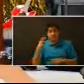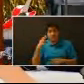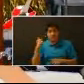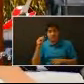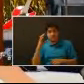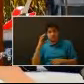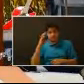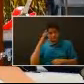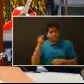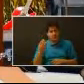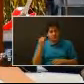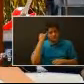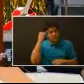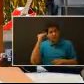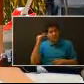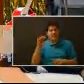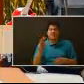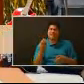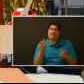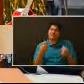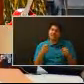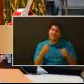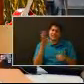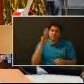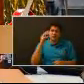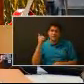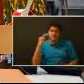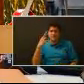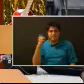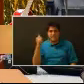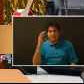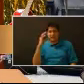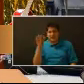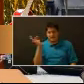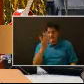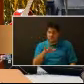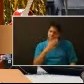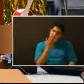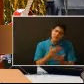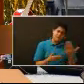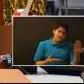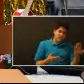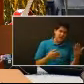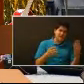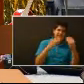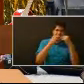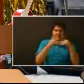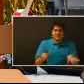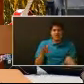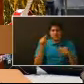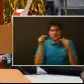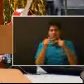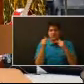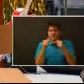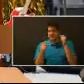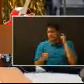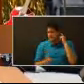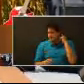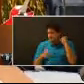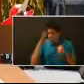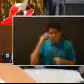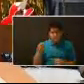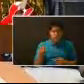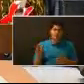Porque imagínense, ¿qué hizo Barak después? Fue y le derrotó a sus enemigos. Porque